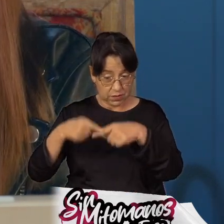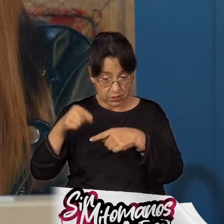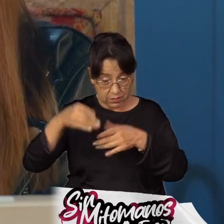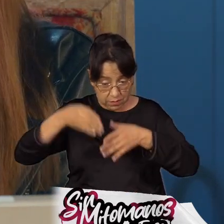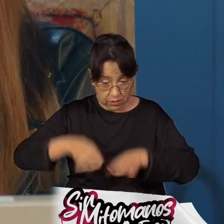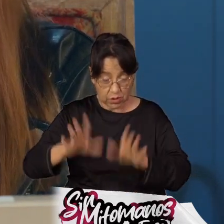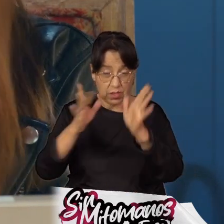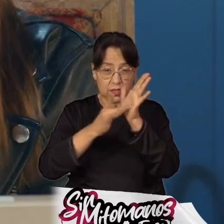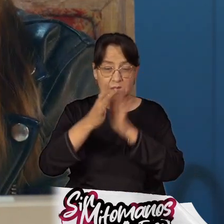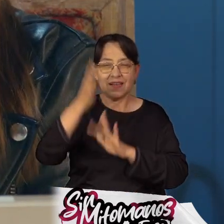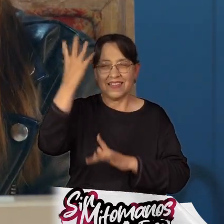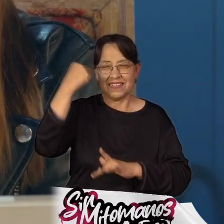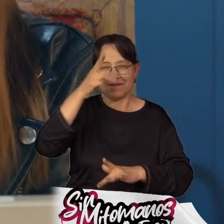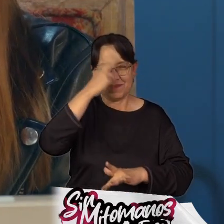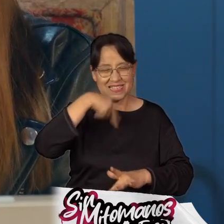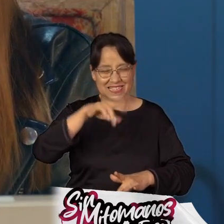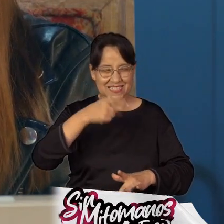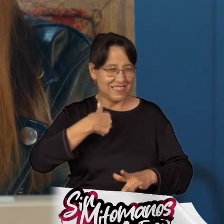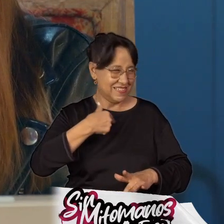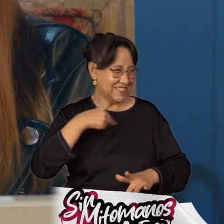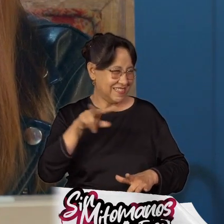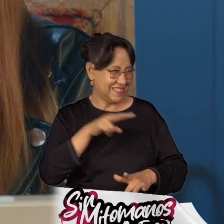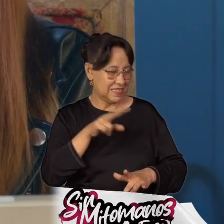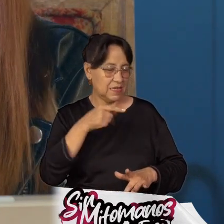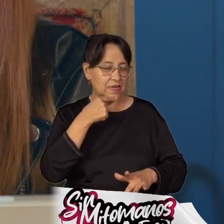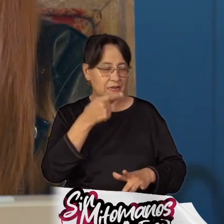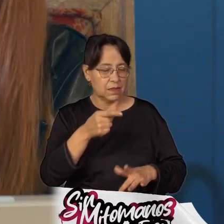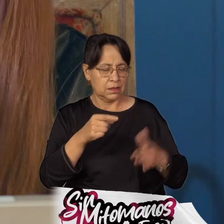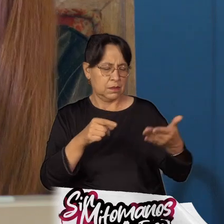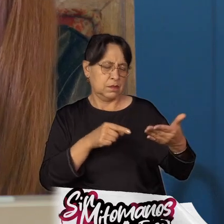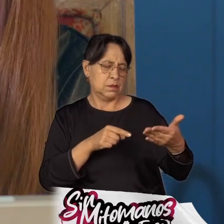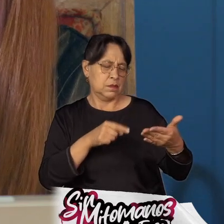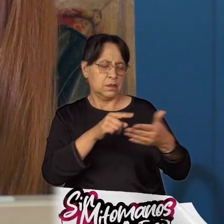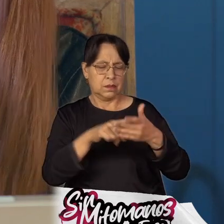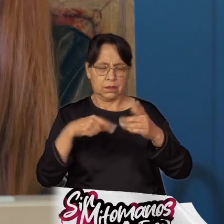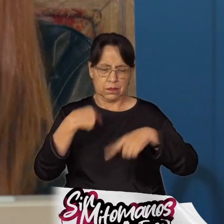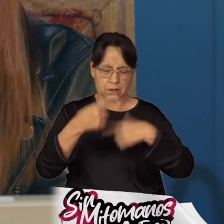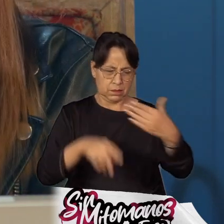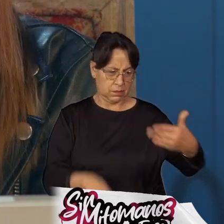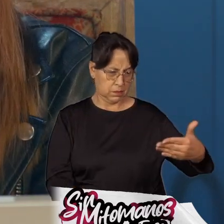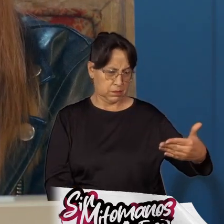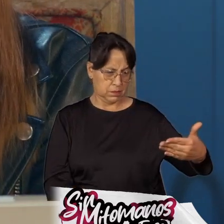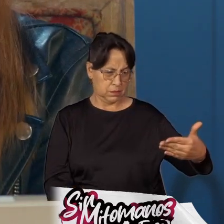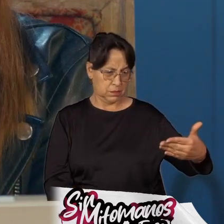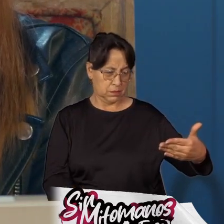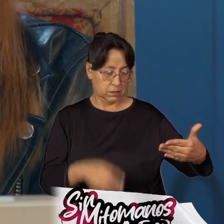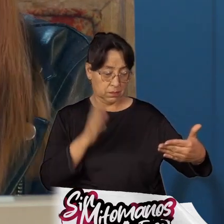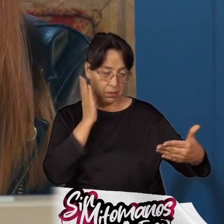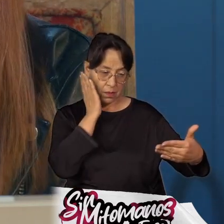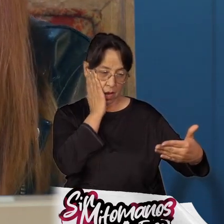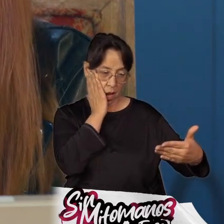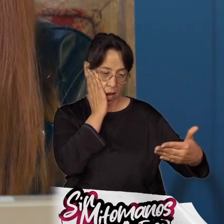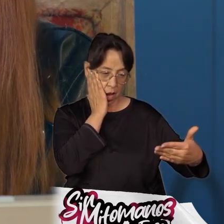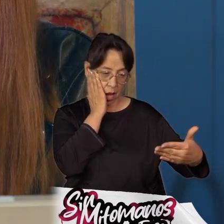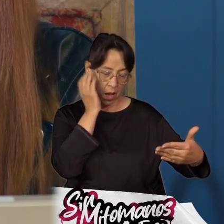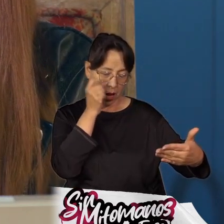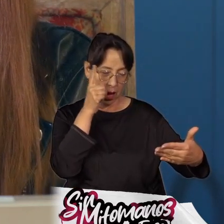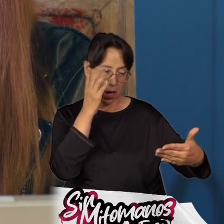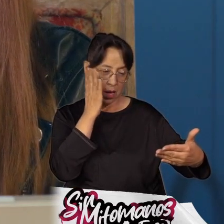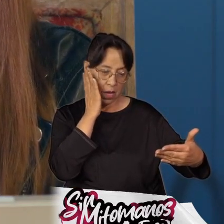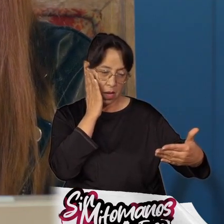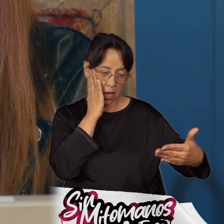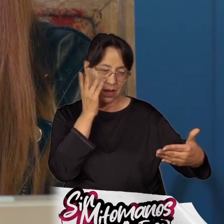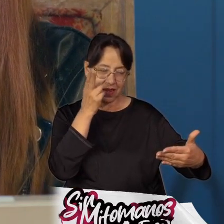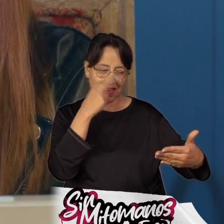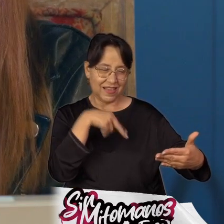estaban viendo un super libro de Rahab y luego entonces se pusieron a ver cuál era la genealogía y eran